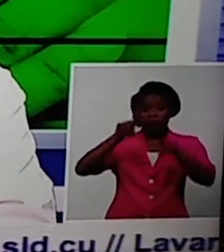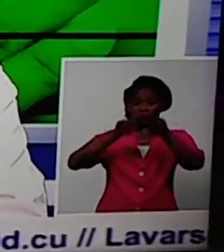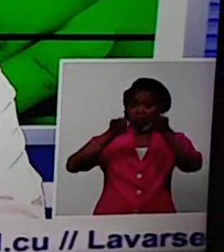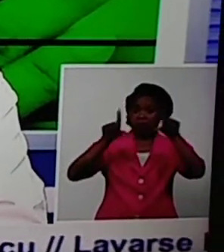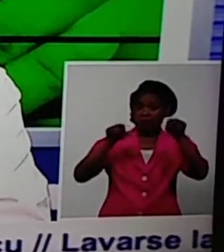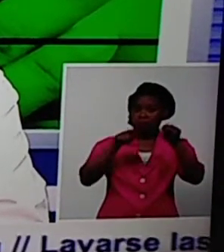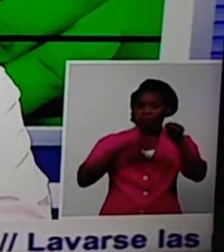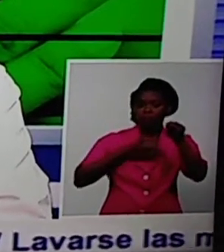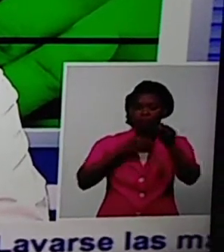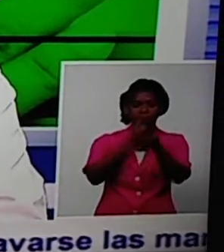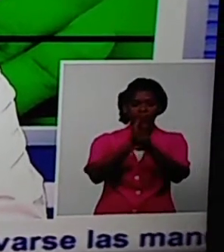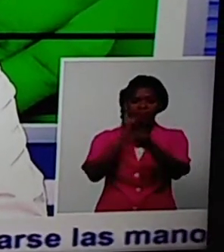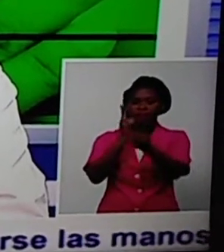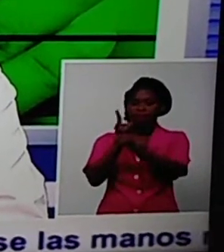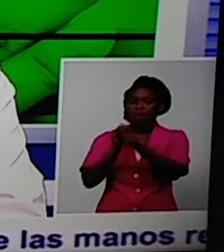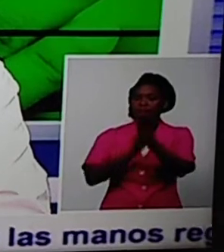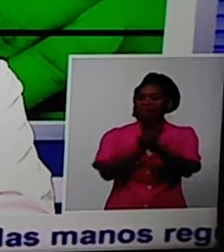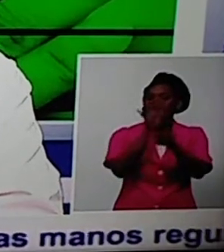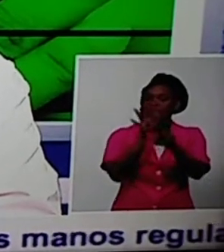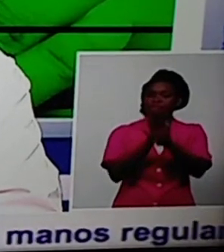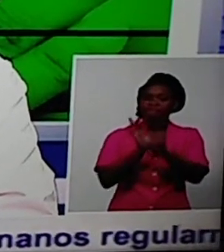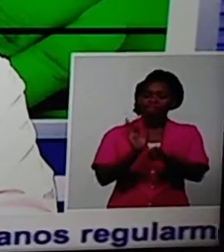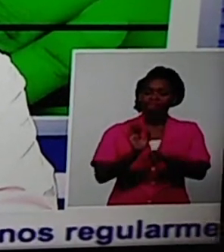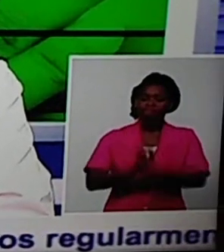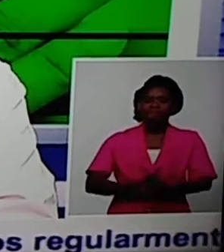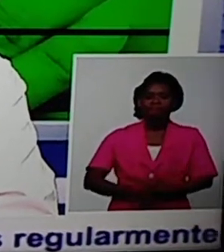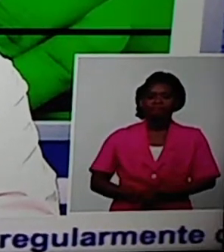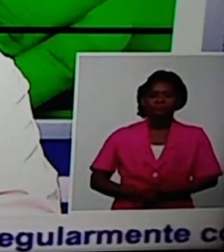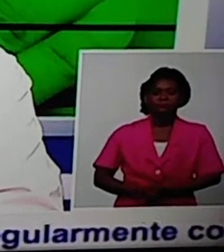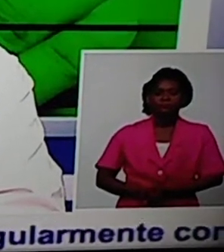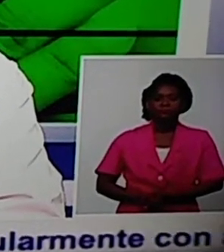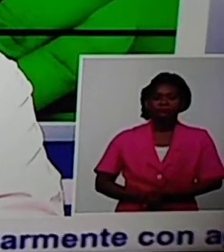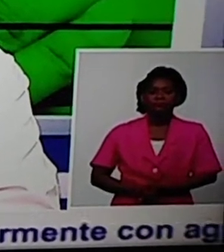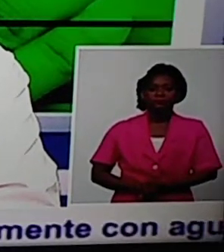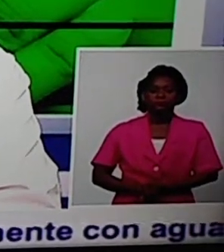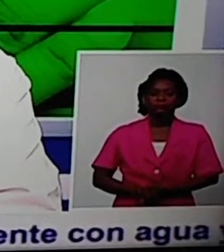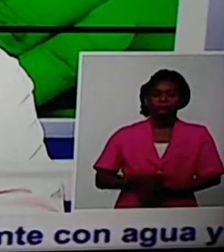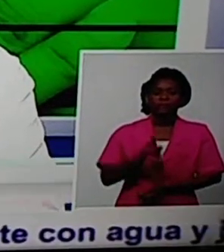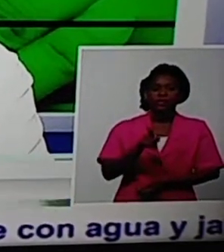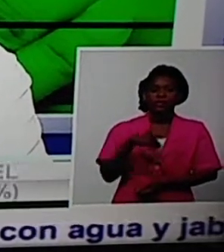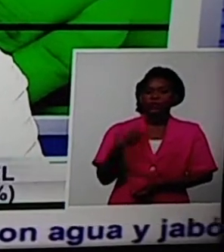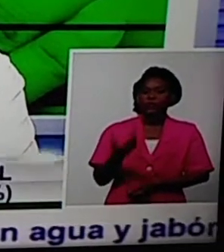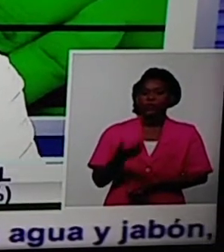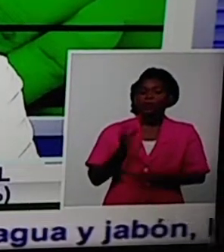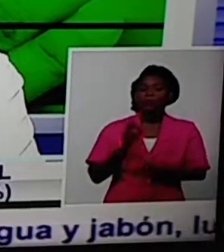todos los 20 porque ese de mayo